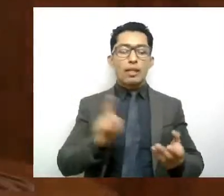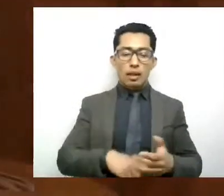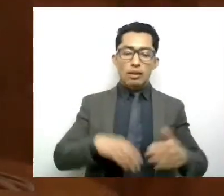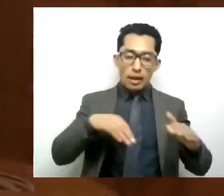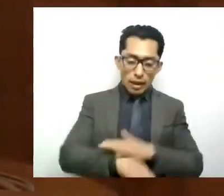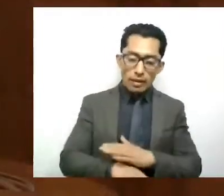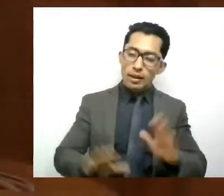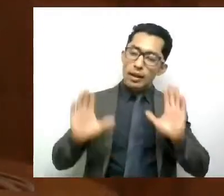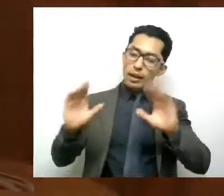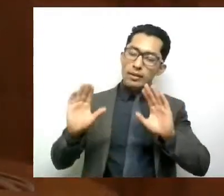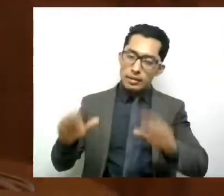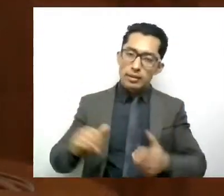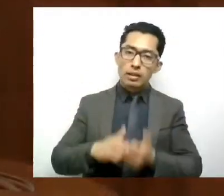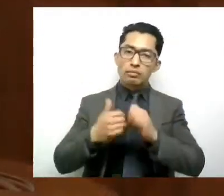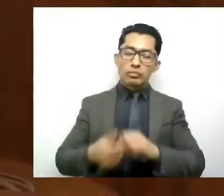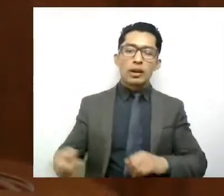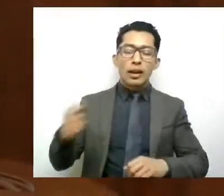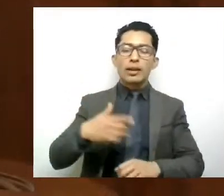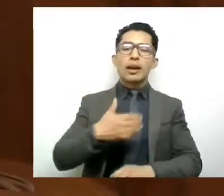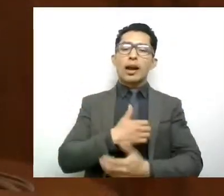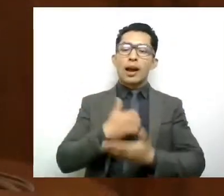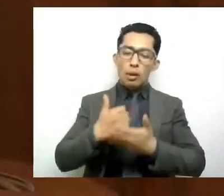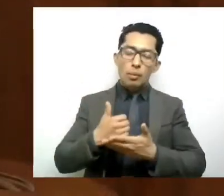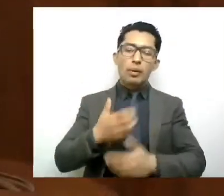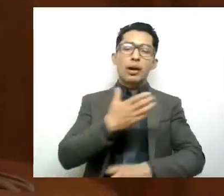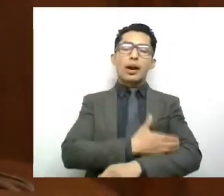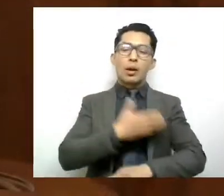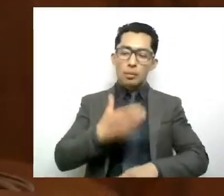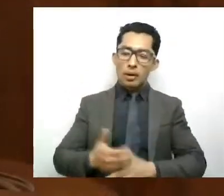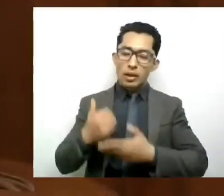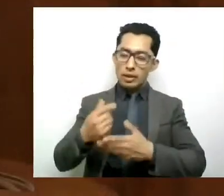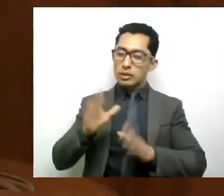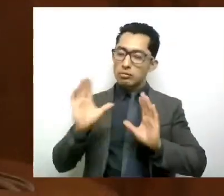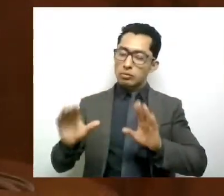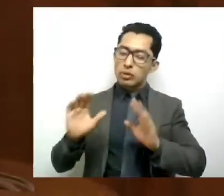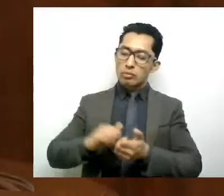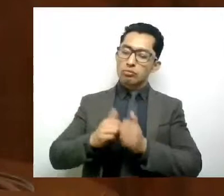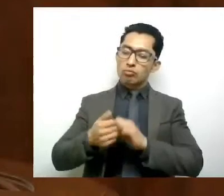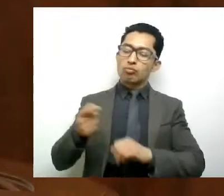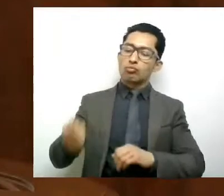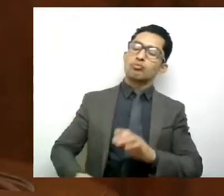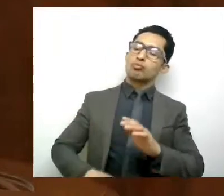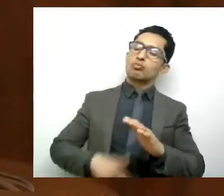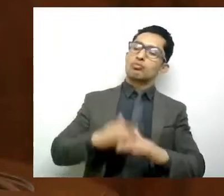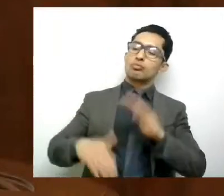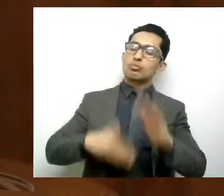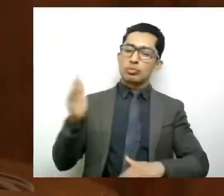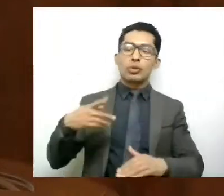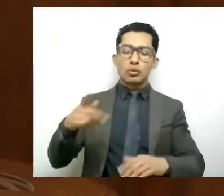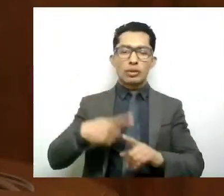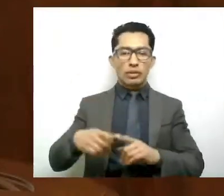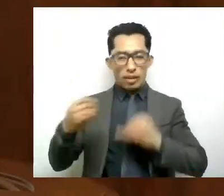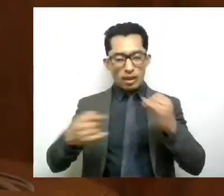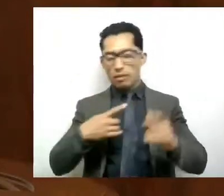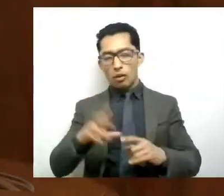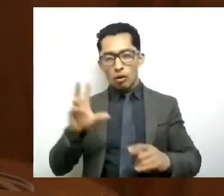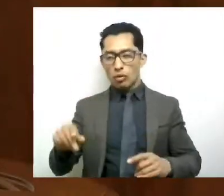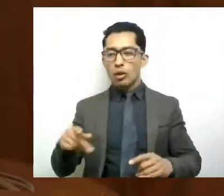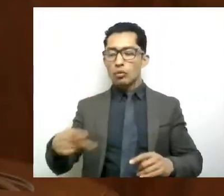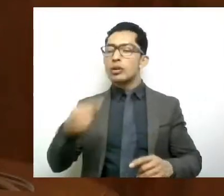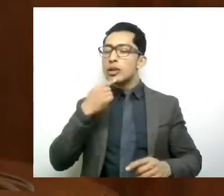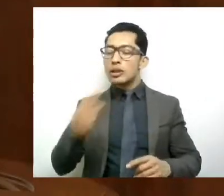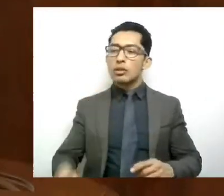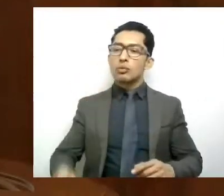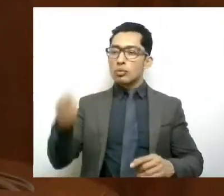que acompaña, que forja una sociedad, que rompe las desigualdades sociales y que construye futuro.